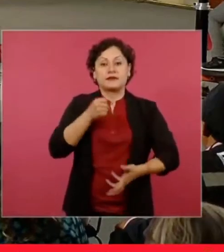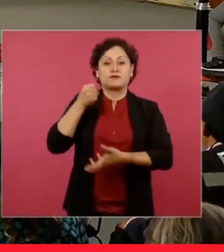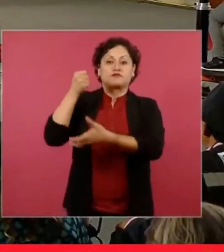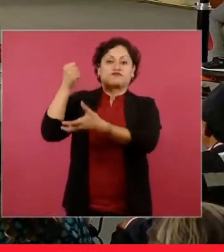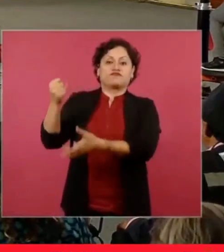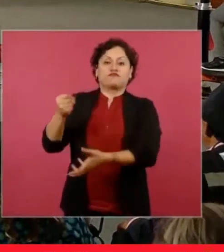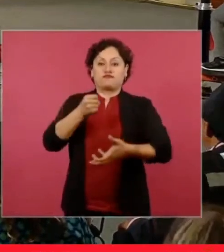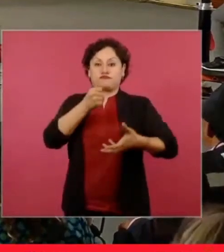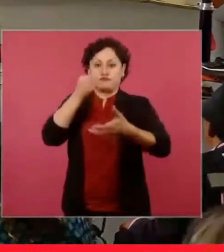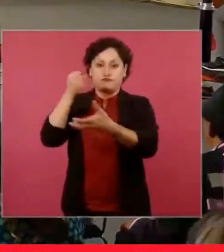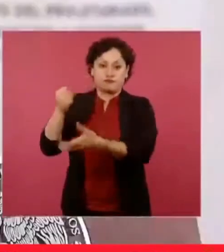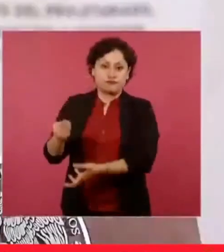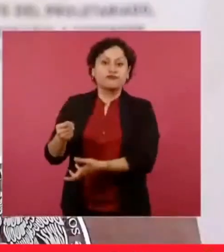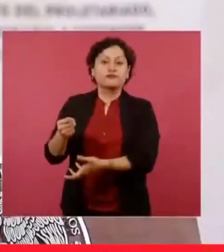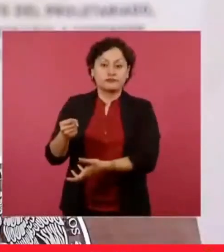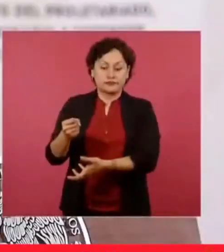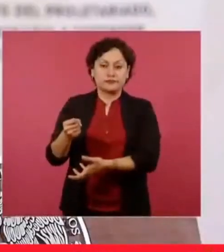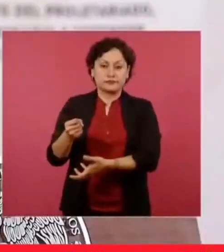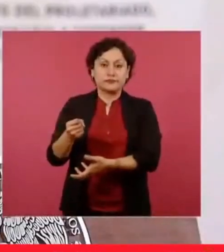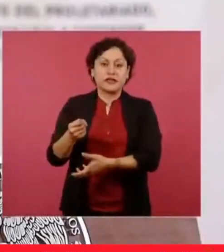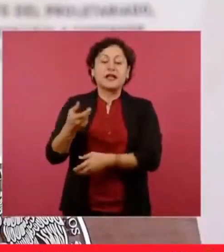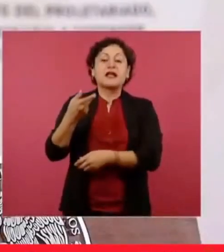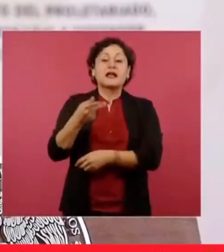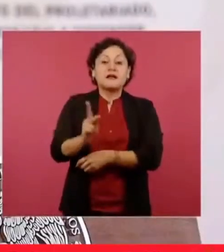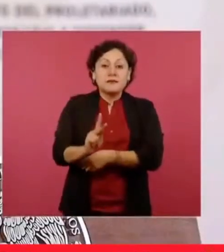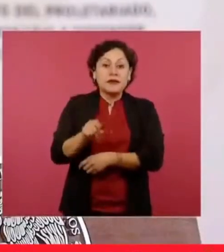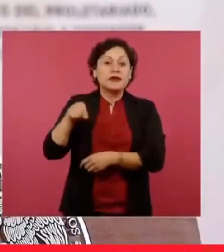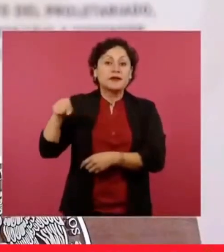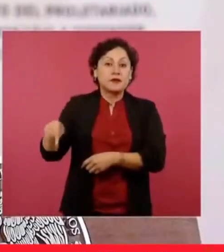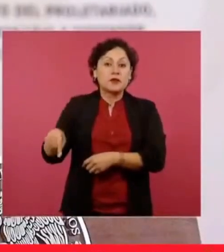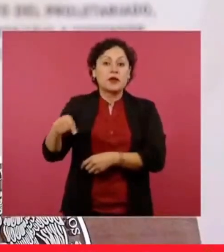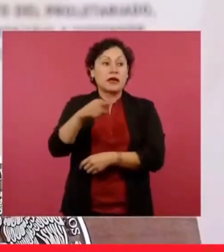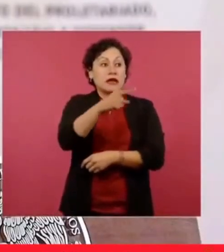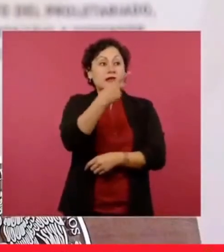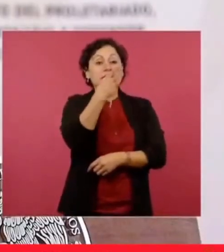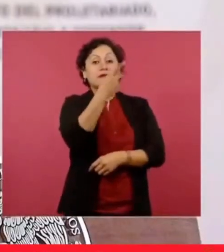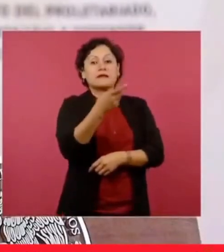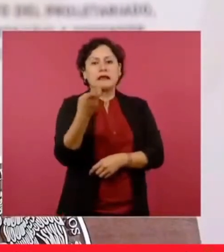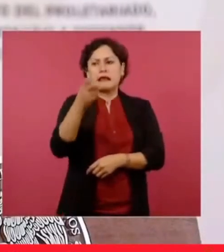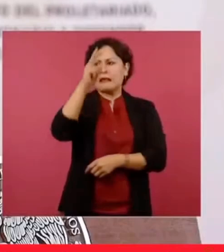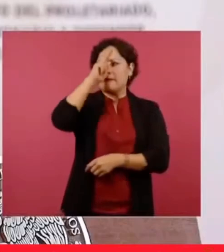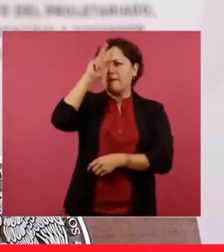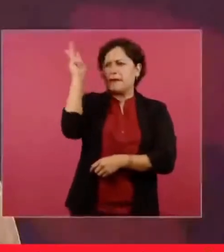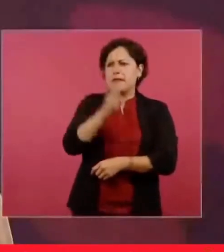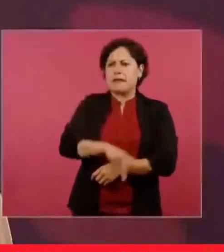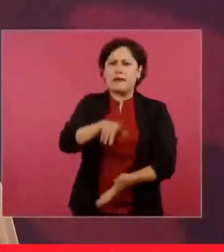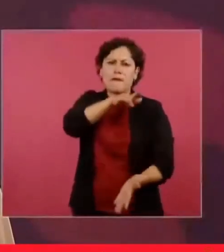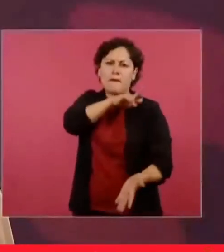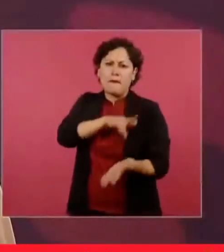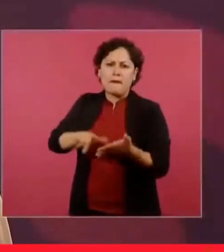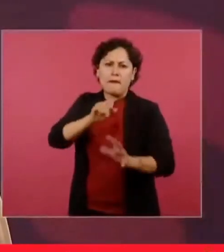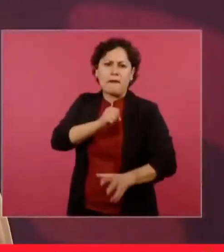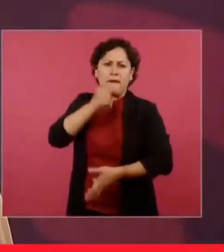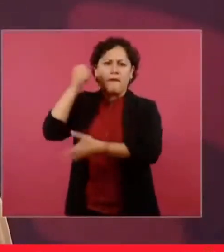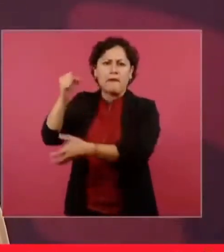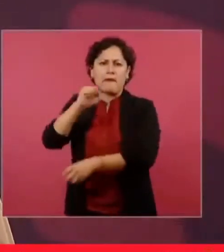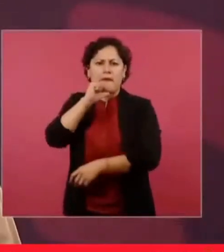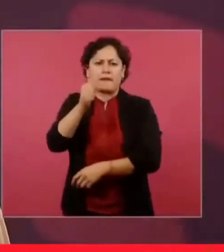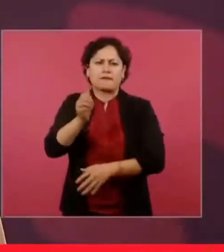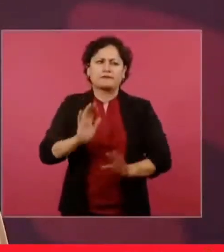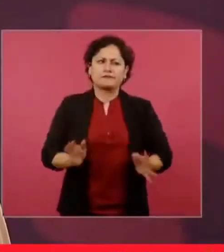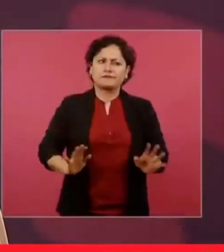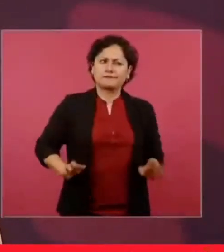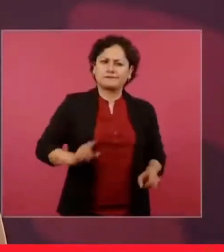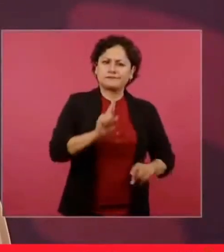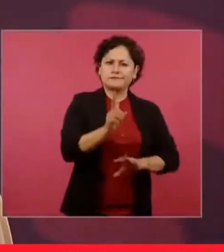de los peores en los últimos sexenios, lo cual es totalmente contradictorio con estas ambiciones de convertir